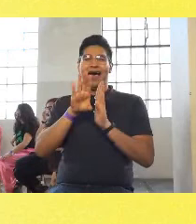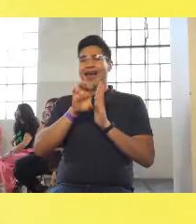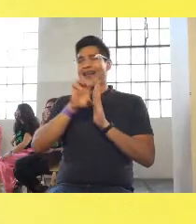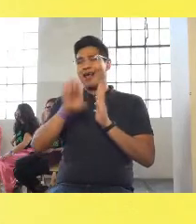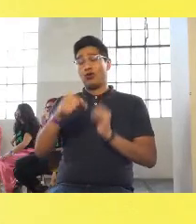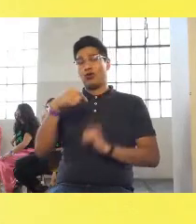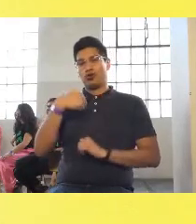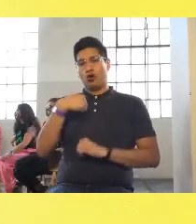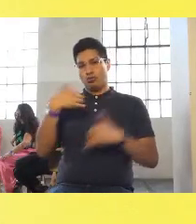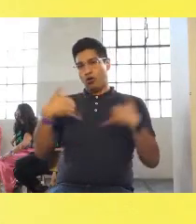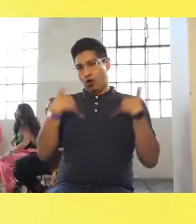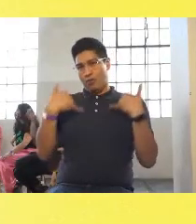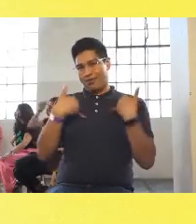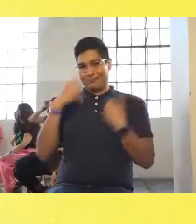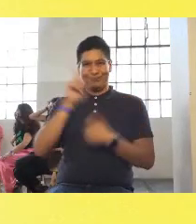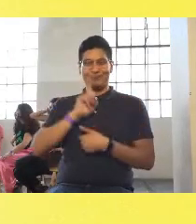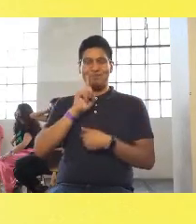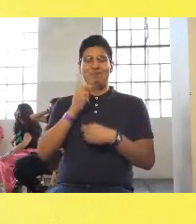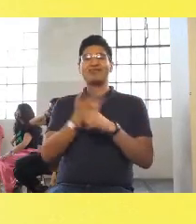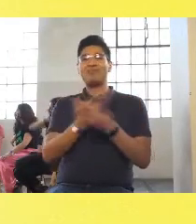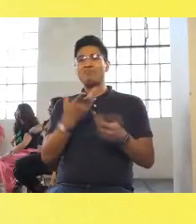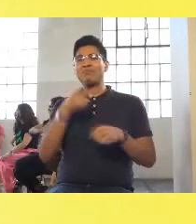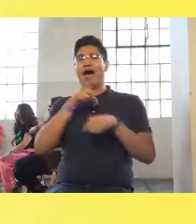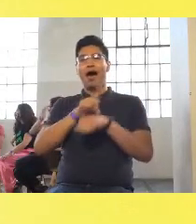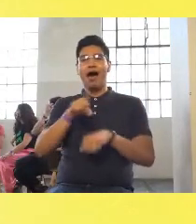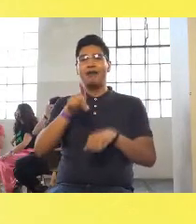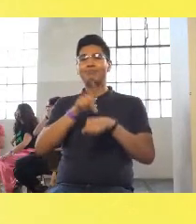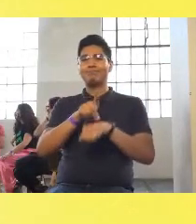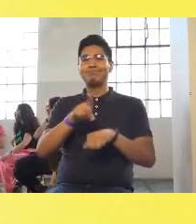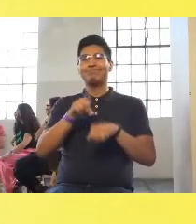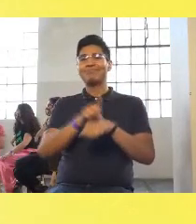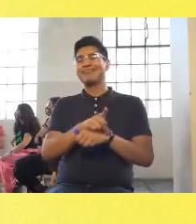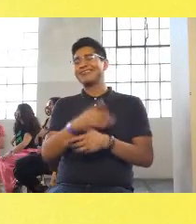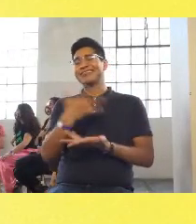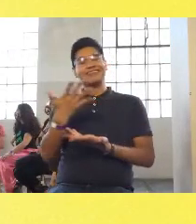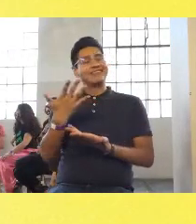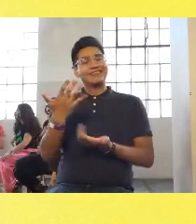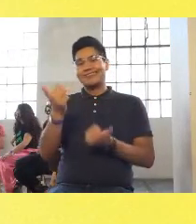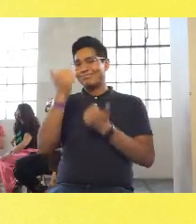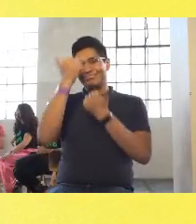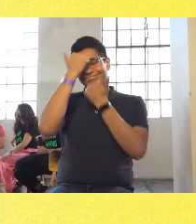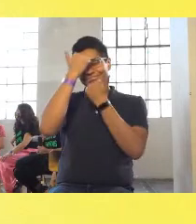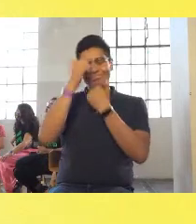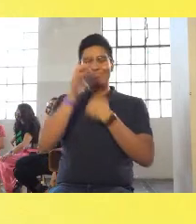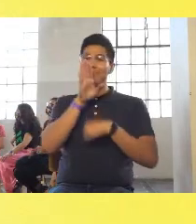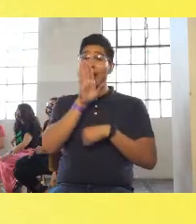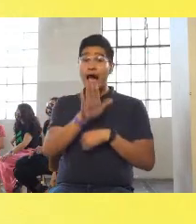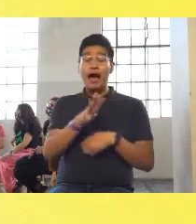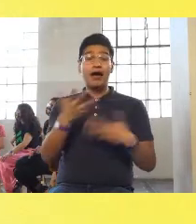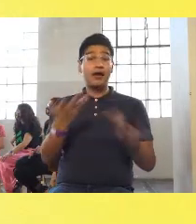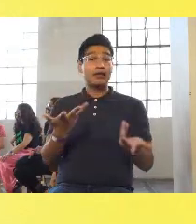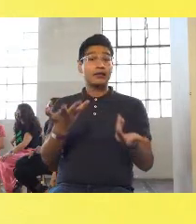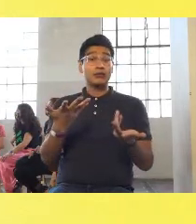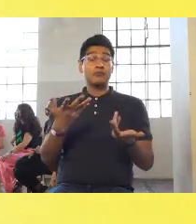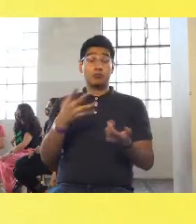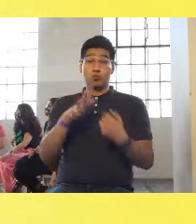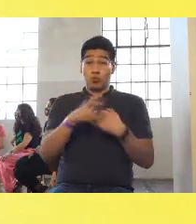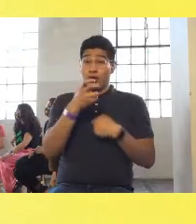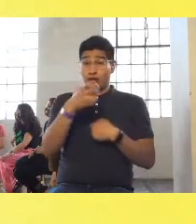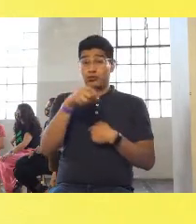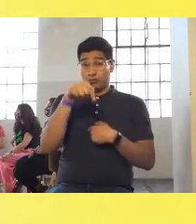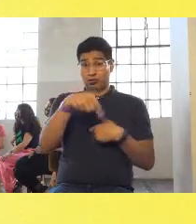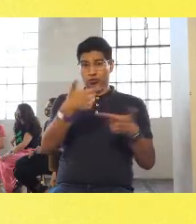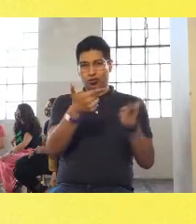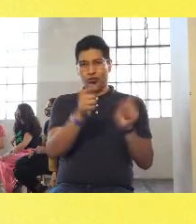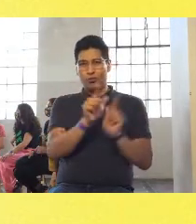daba de topes con la pared como diario, ¿no? Entonces, como personalmente, como que creo que luchadoras trata de construir una especie de espacio seguro,